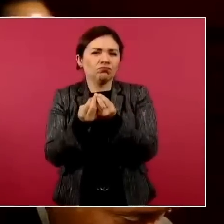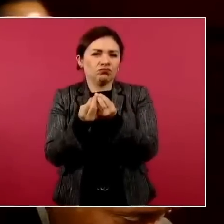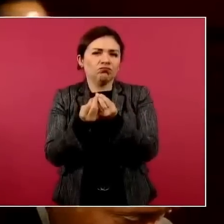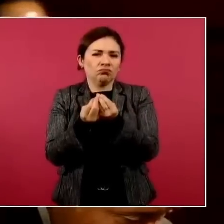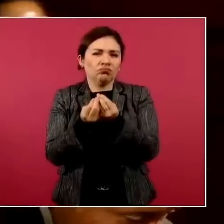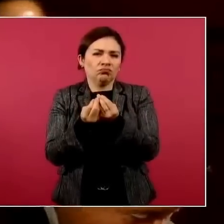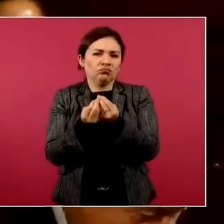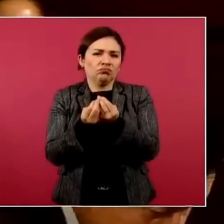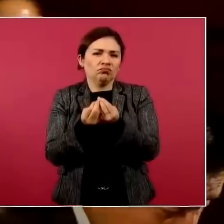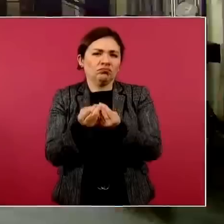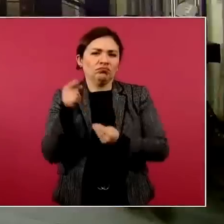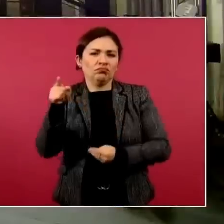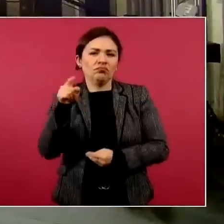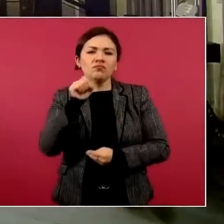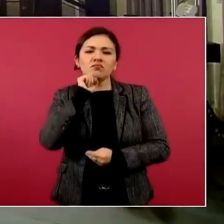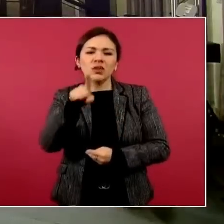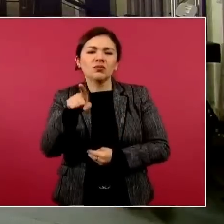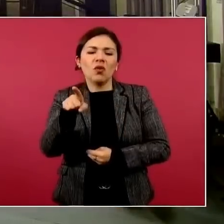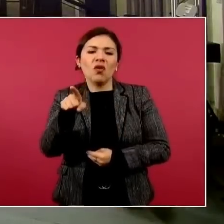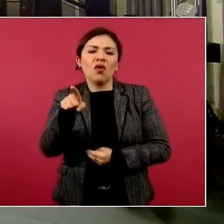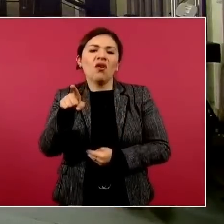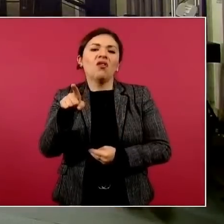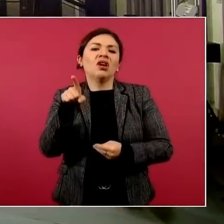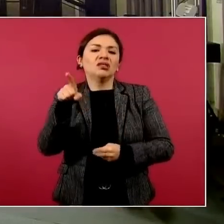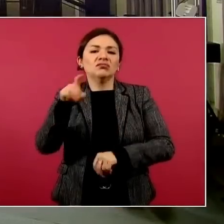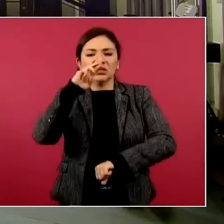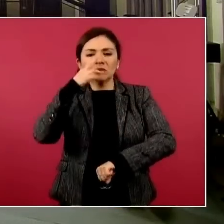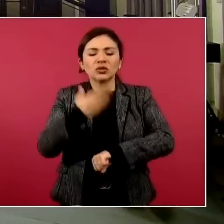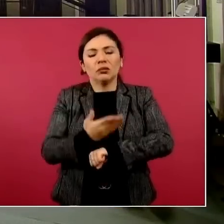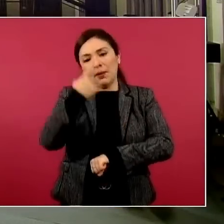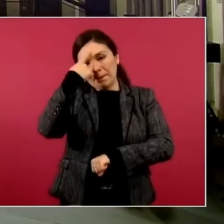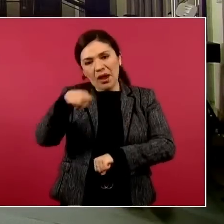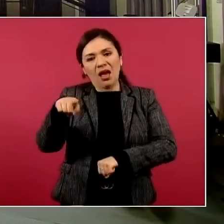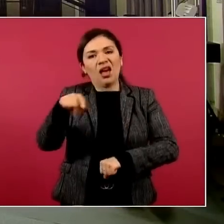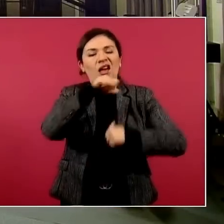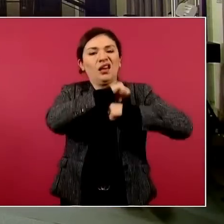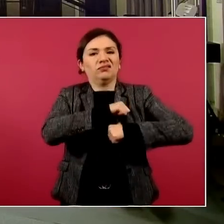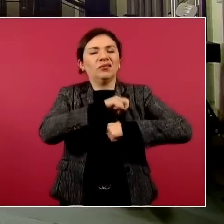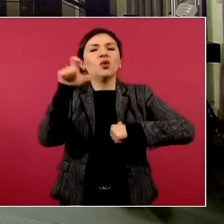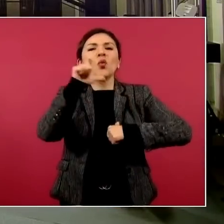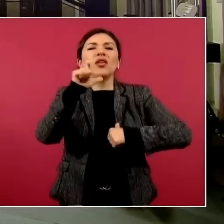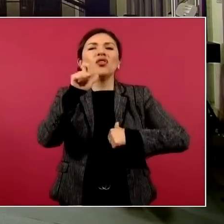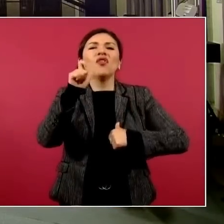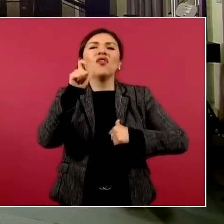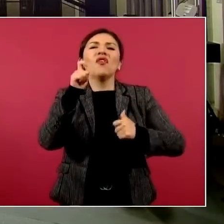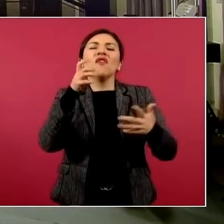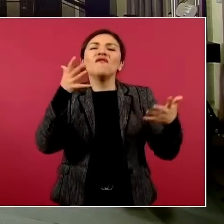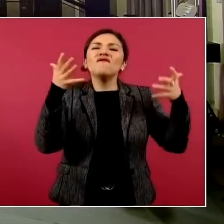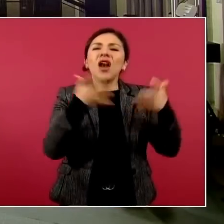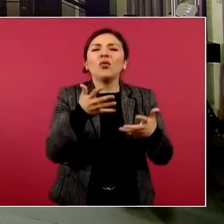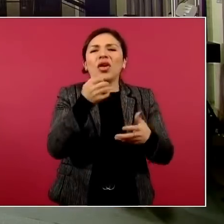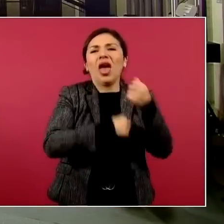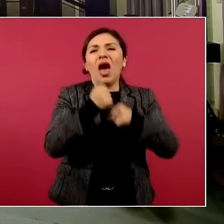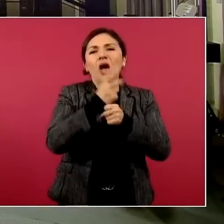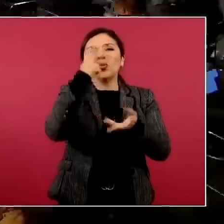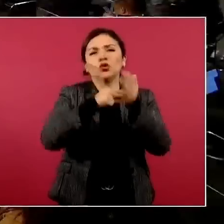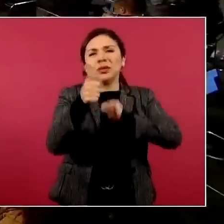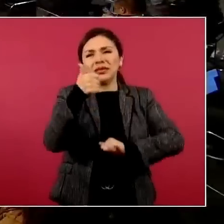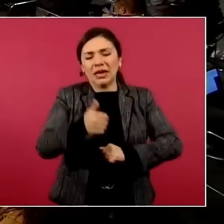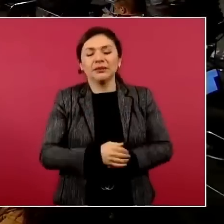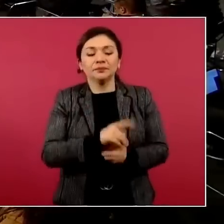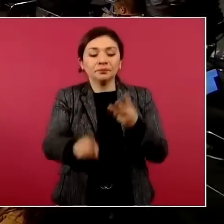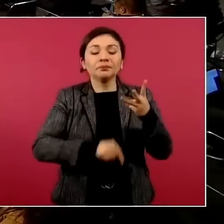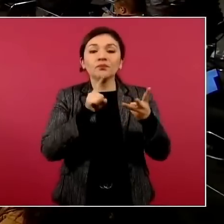pues señalado de haber encabezado en el IFE cuando fue el fraude del 2006. María Elena